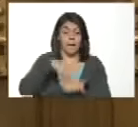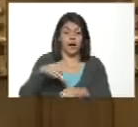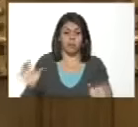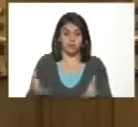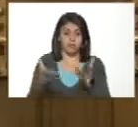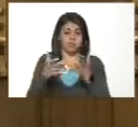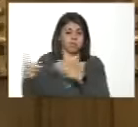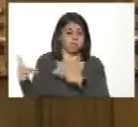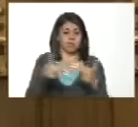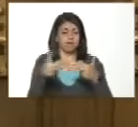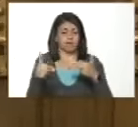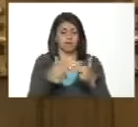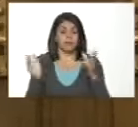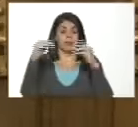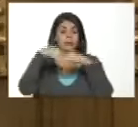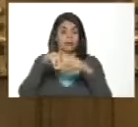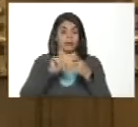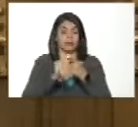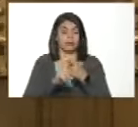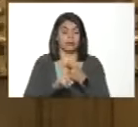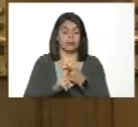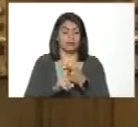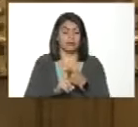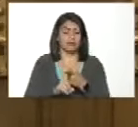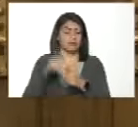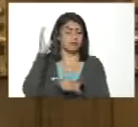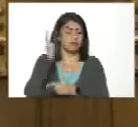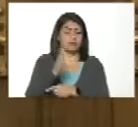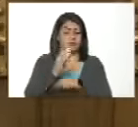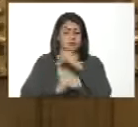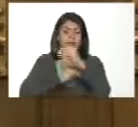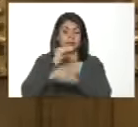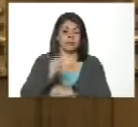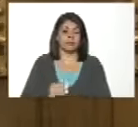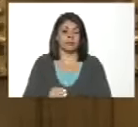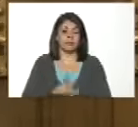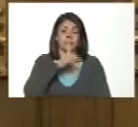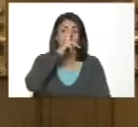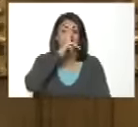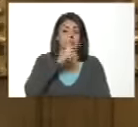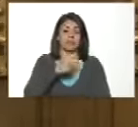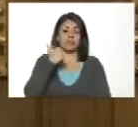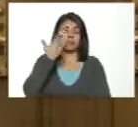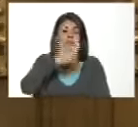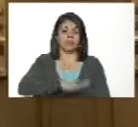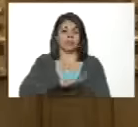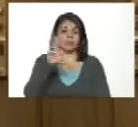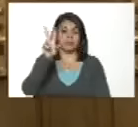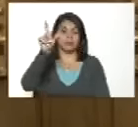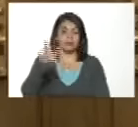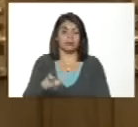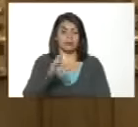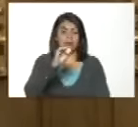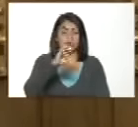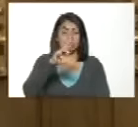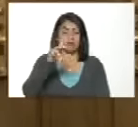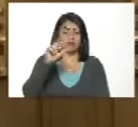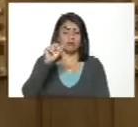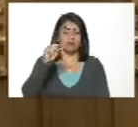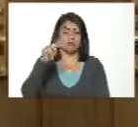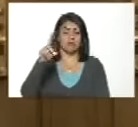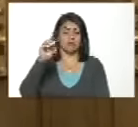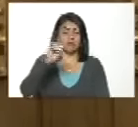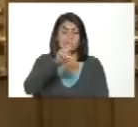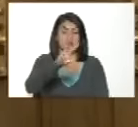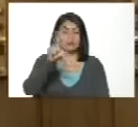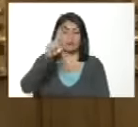tipo de actos violentos. Acuerda, primero, condenar enérgicamente el brutal crimen del ciudadano venezolano Orlando José Figuera, de